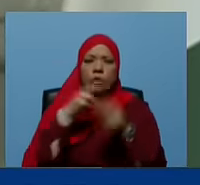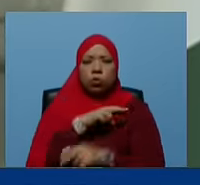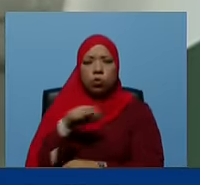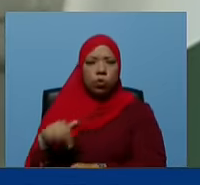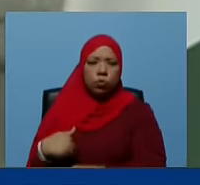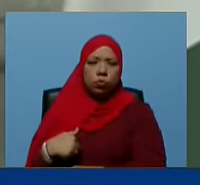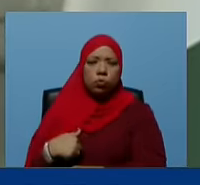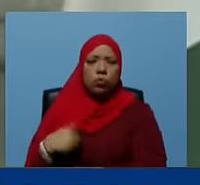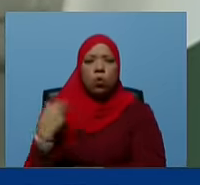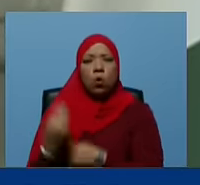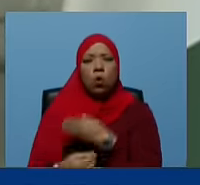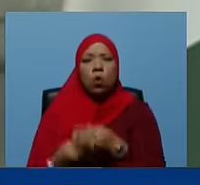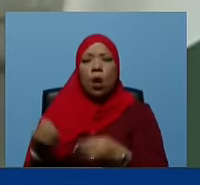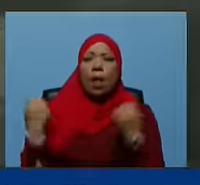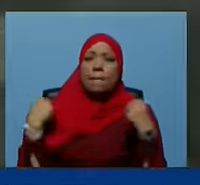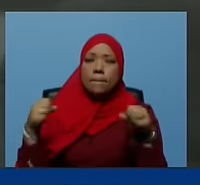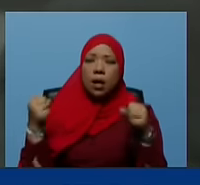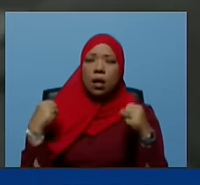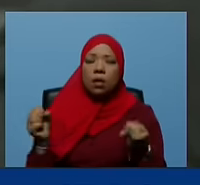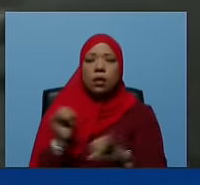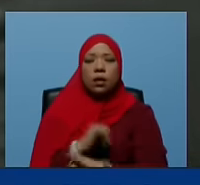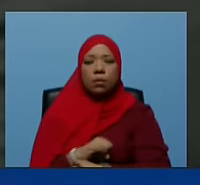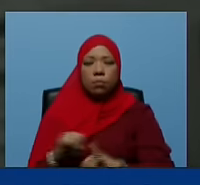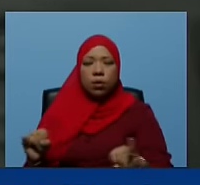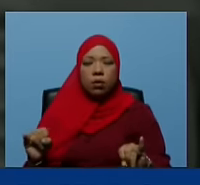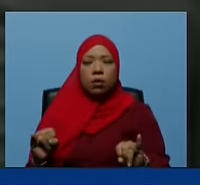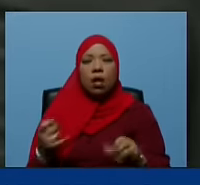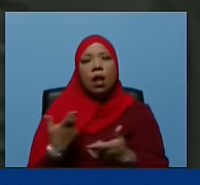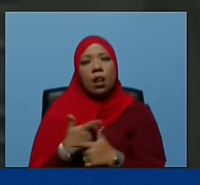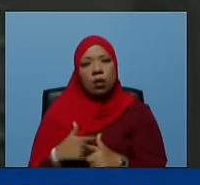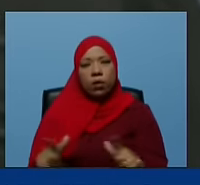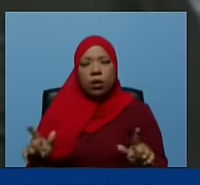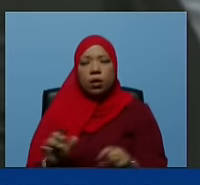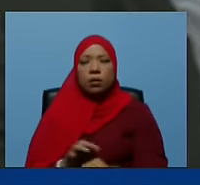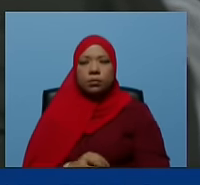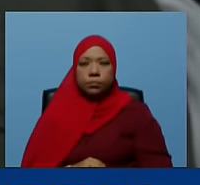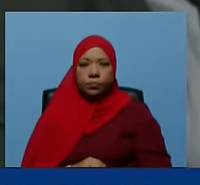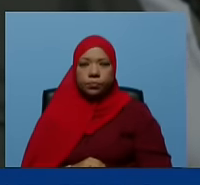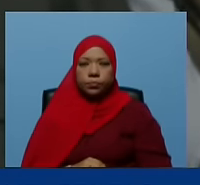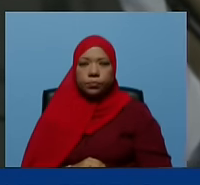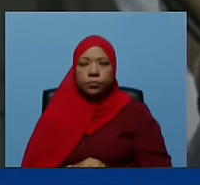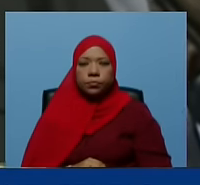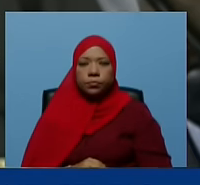nosotros estemos ejerciendo nuestra independencia, nuestra soberanía.